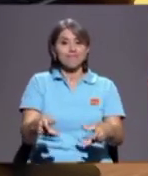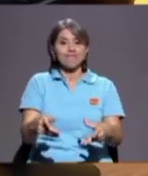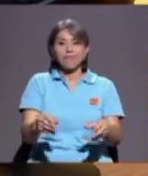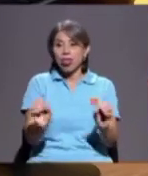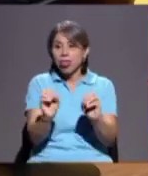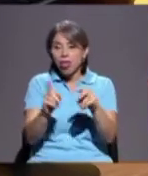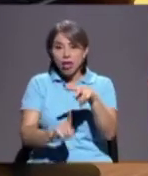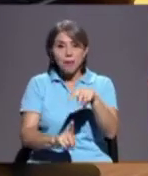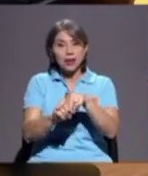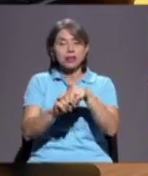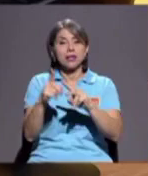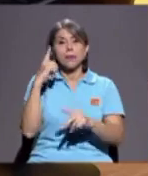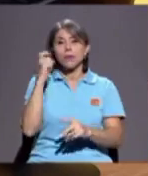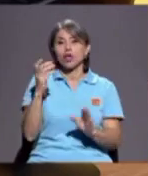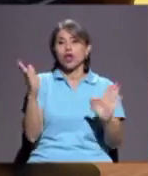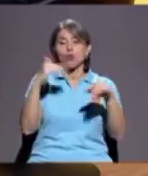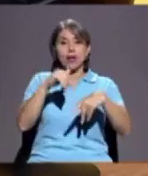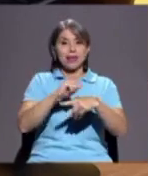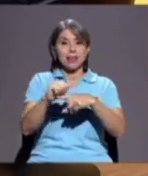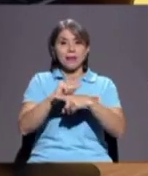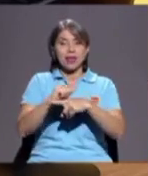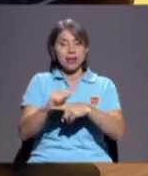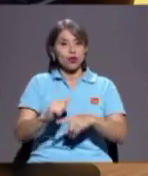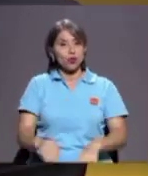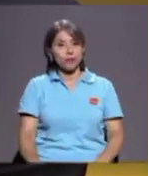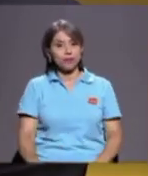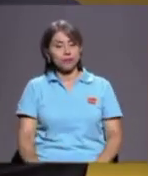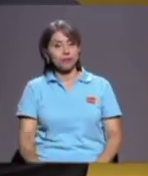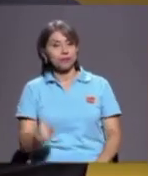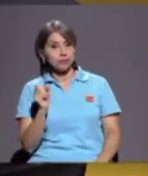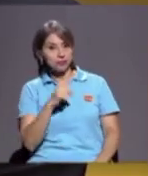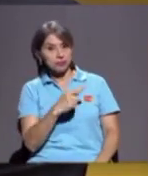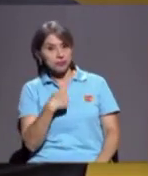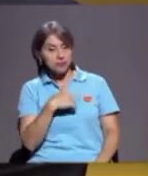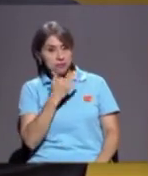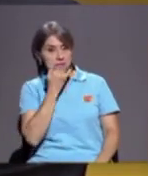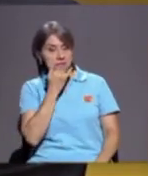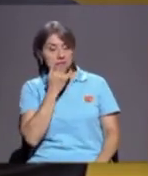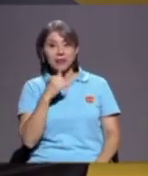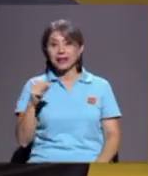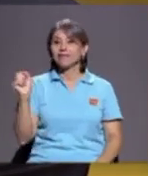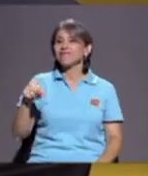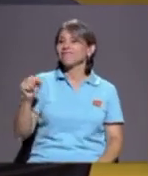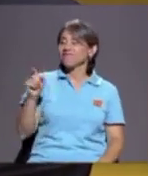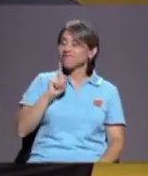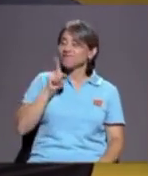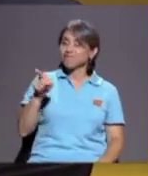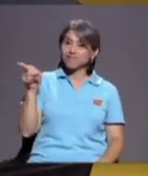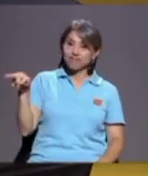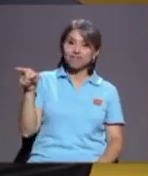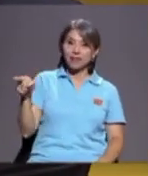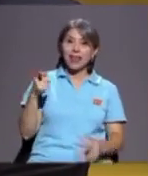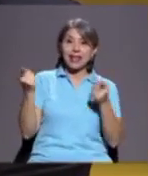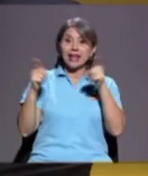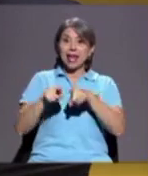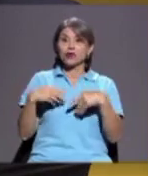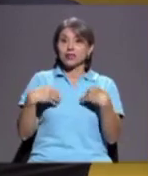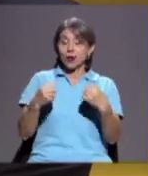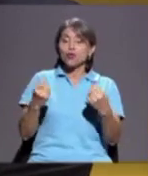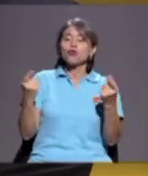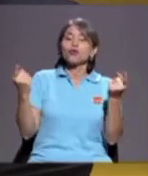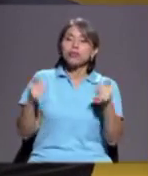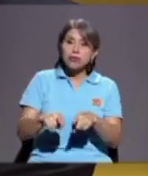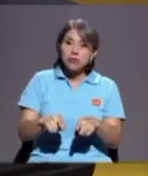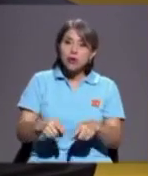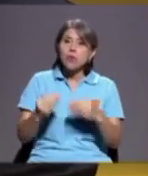aparece porque no hay el entrenamiento. ¿Me equivoco, Miguel? Efectivamente, y sucede mucho, sí, en el caso de salud, ¿verdad? Los programas de salud